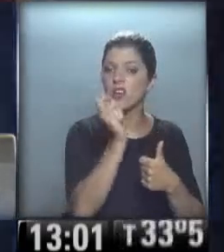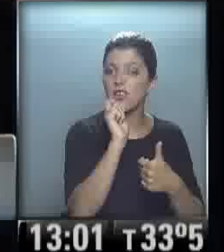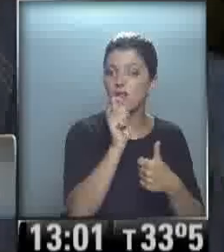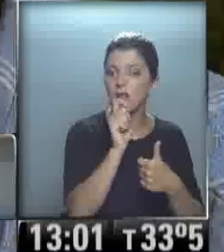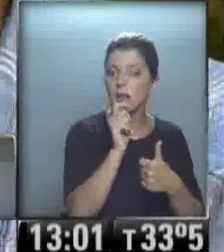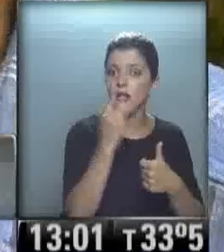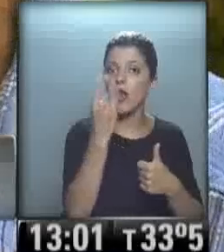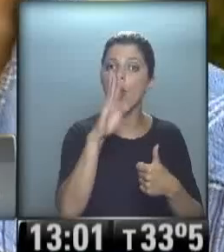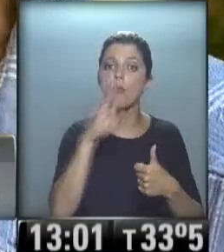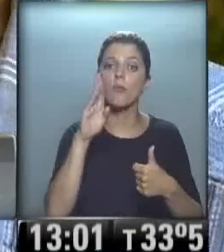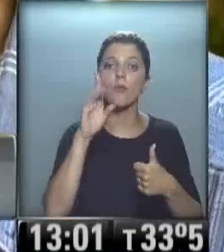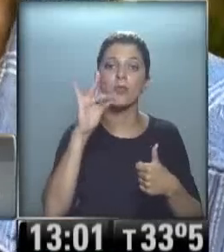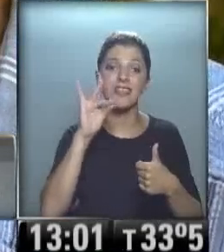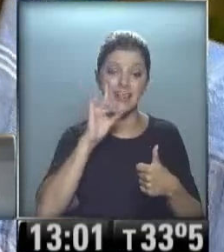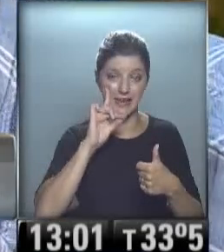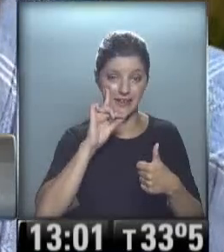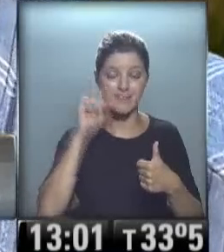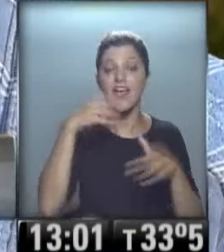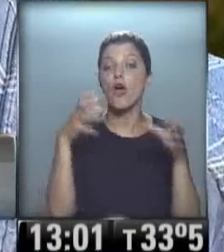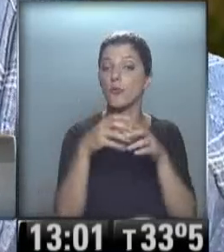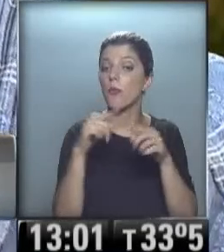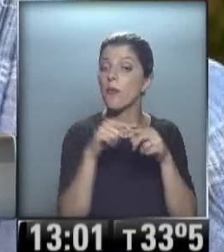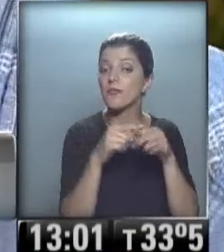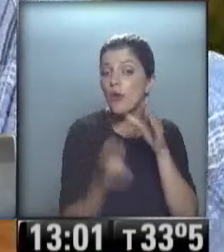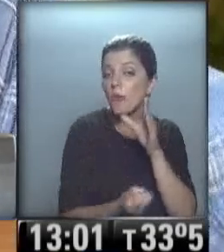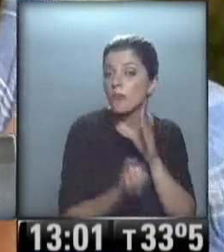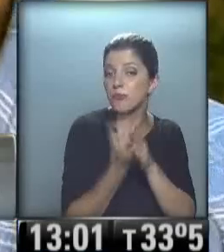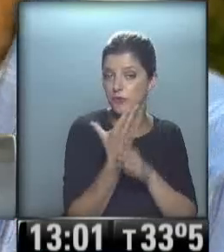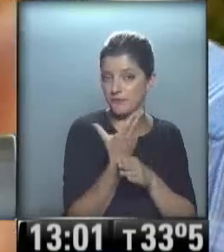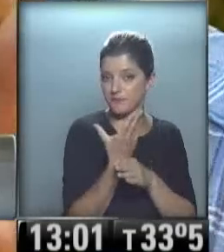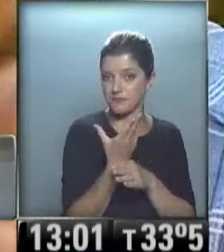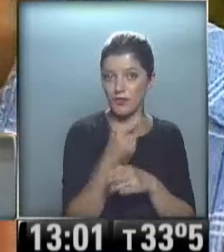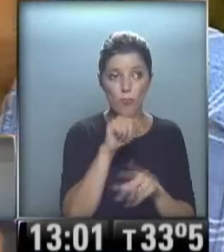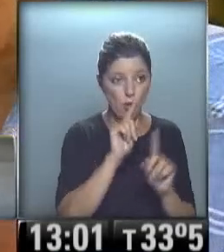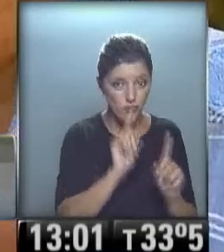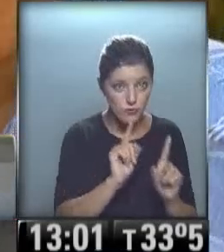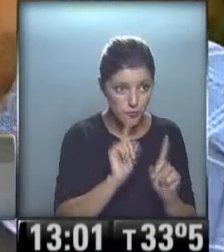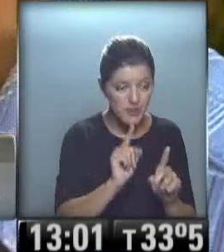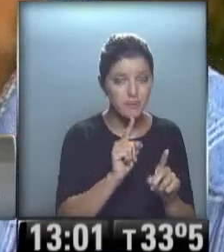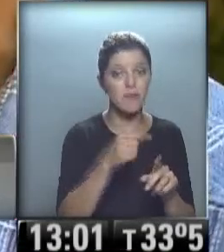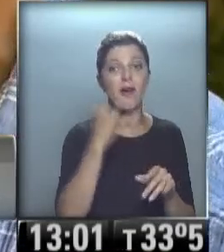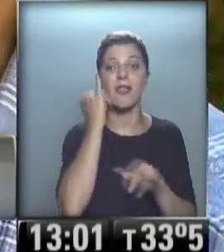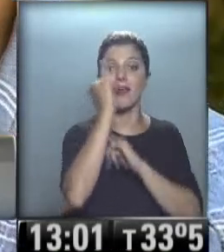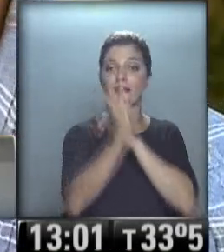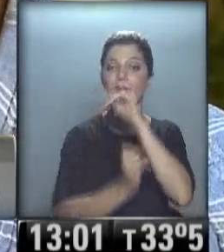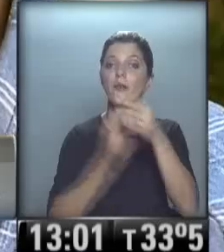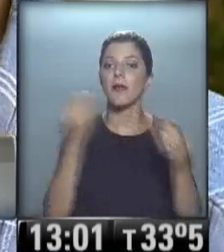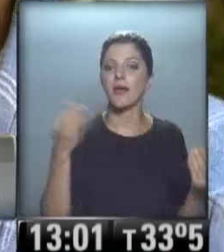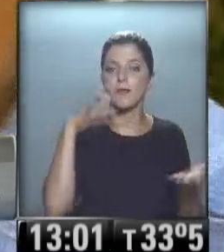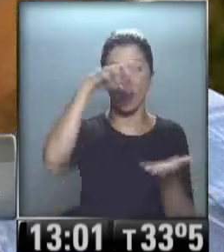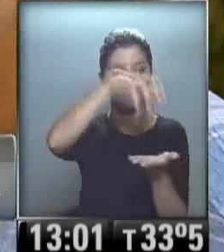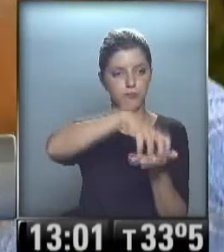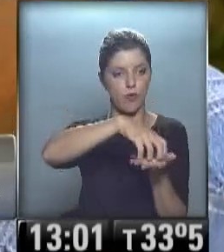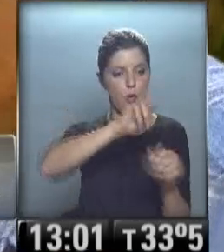ella candidata de la udi que es el partido construido como lo dice su declaración de principio para preservar la obra del régimen